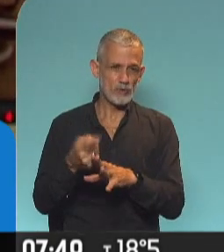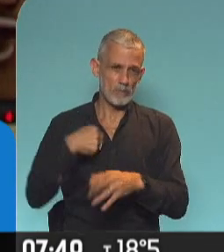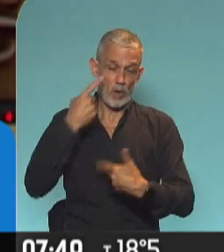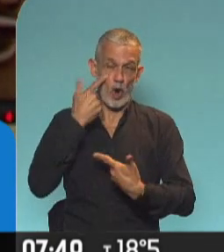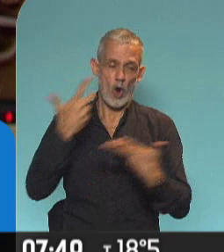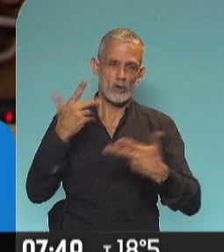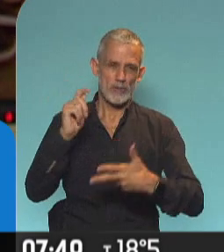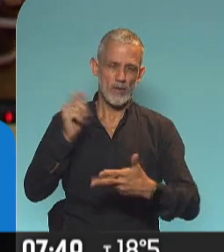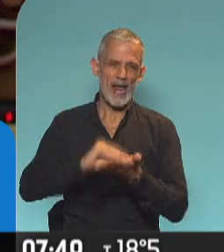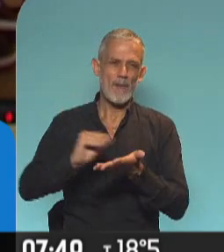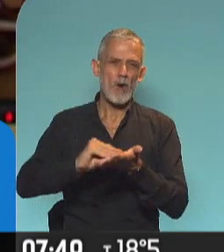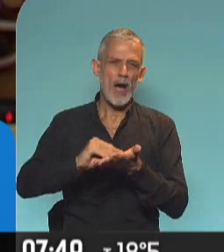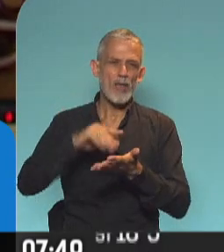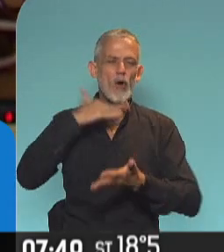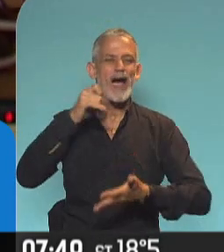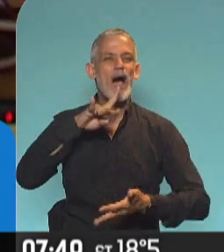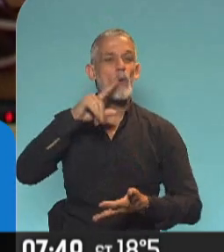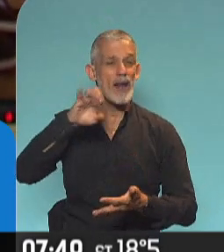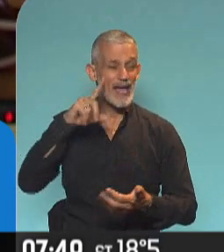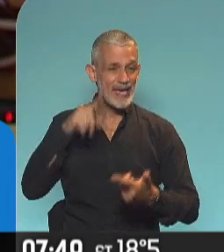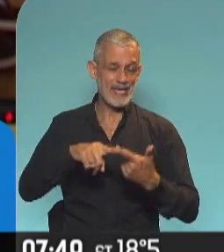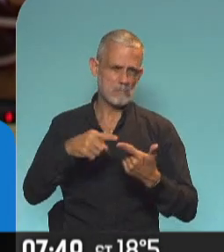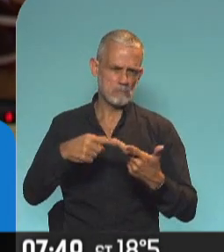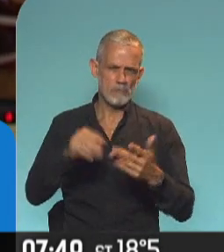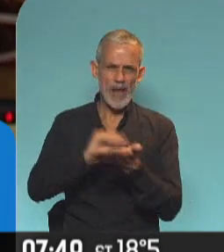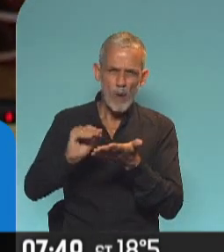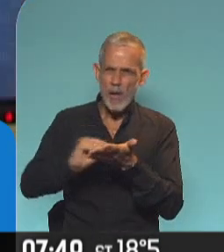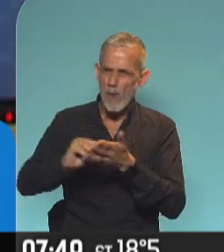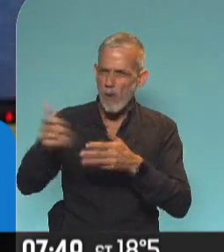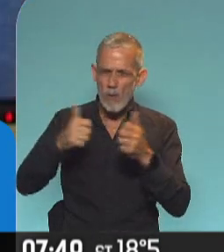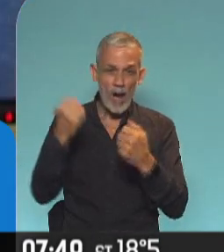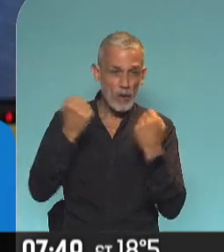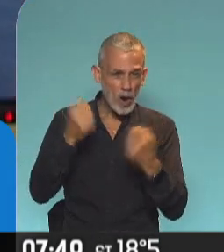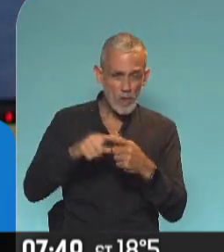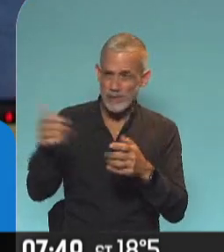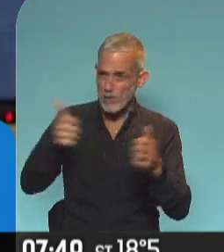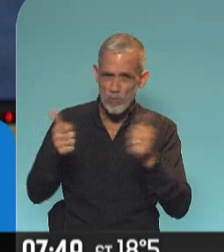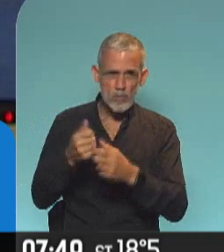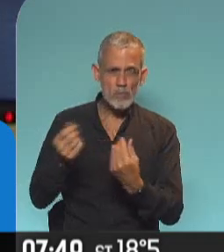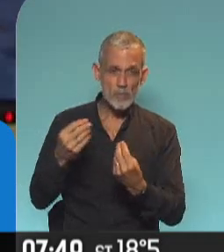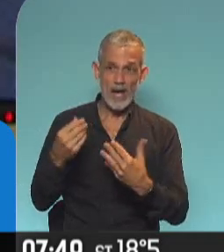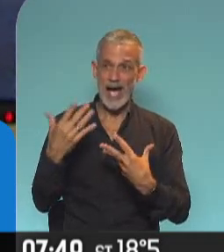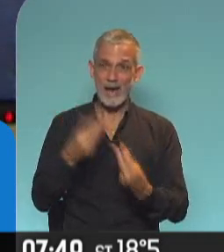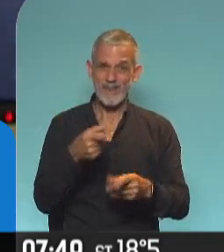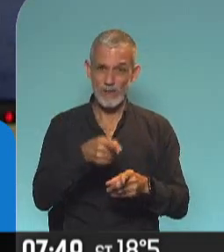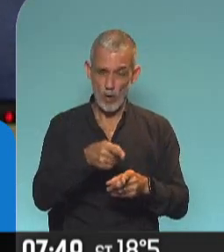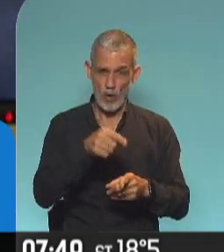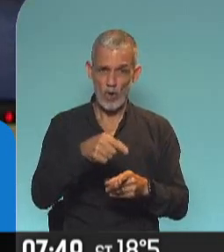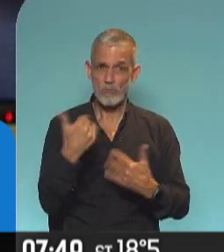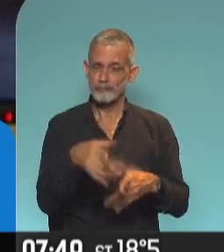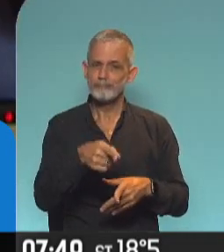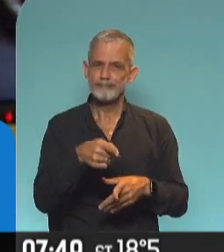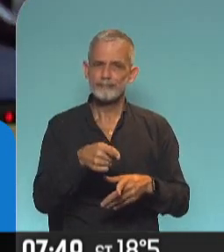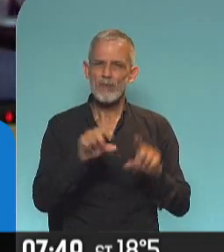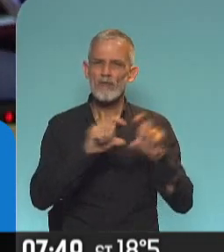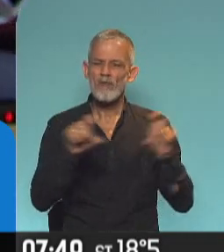como por ejemplo el abogado Guillermo Jáuregui, muchos abogados, economistas, hablaron a favor de esta fórmula. ¿Y por qué conocen